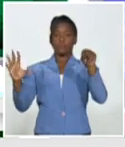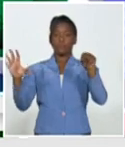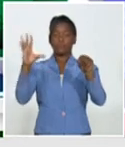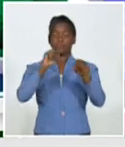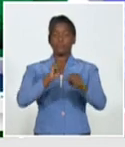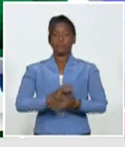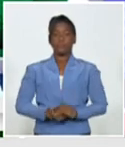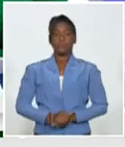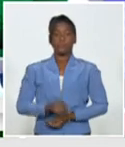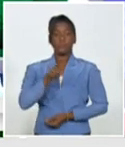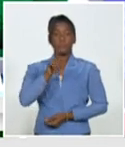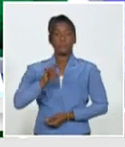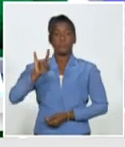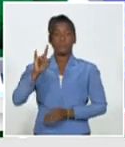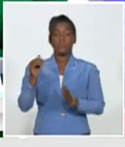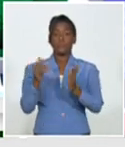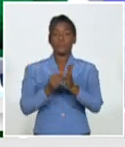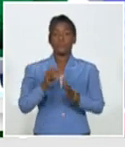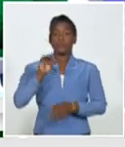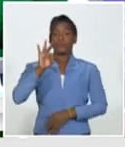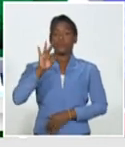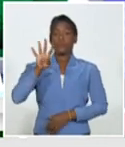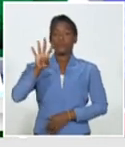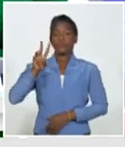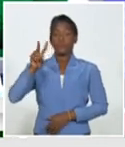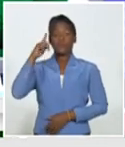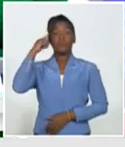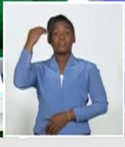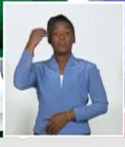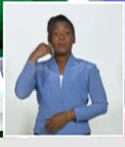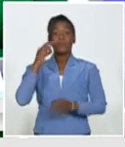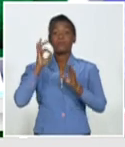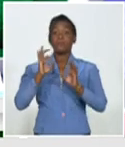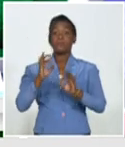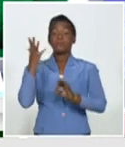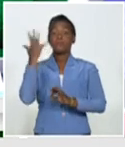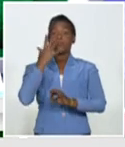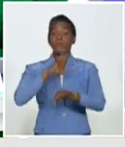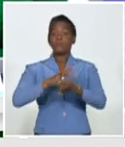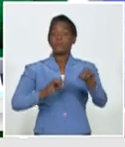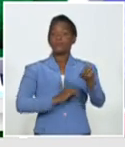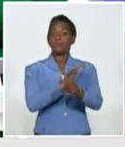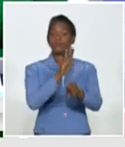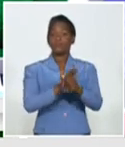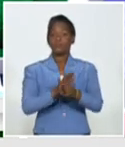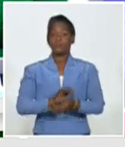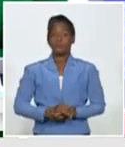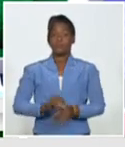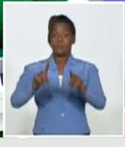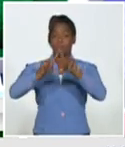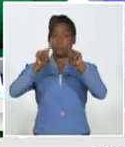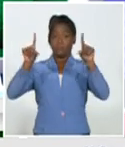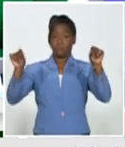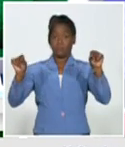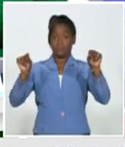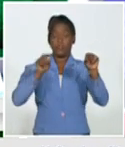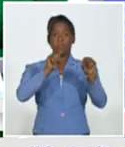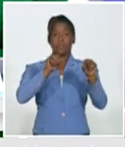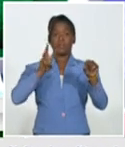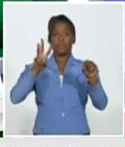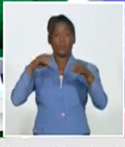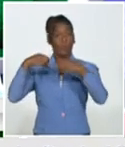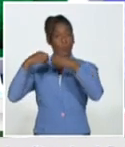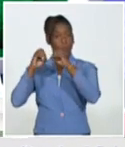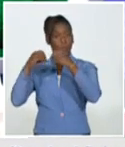19.842 para el diagnóstico de la enfermedad en los 23 laboratorios que tenemos en Cuba, y